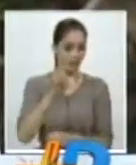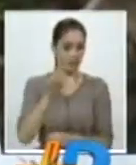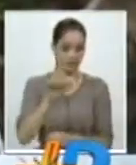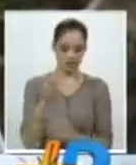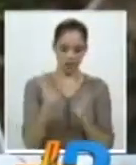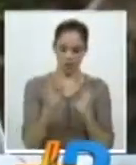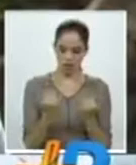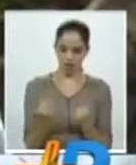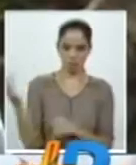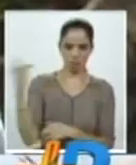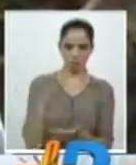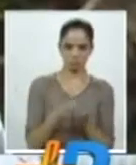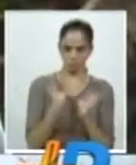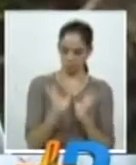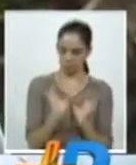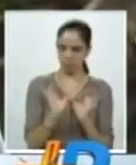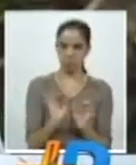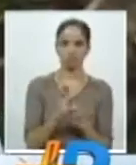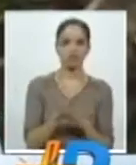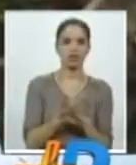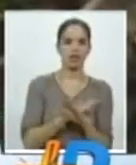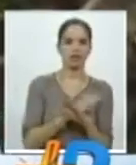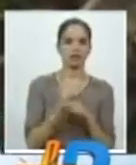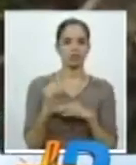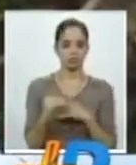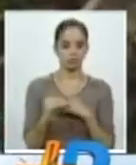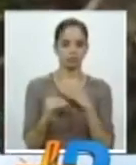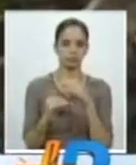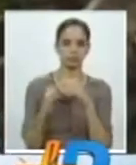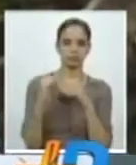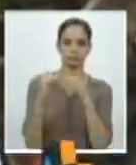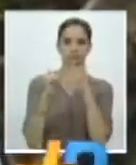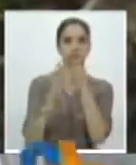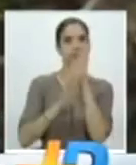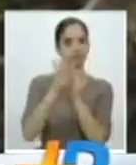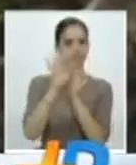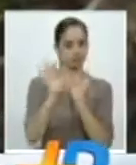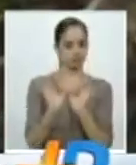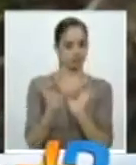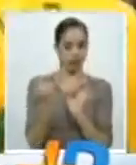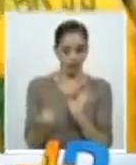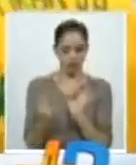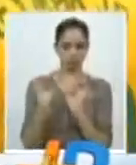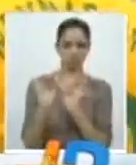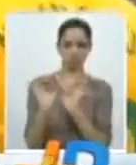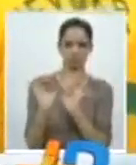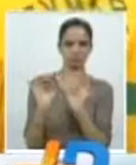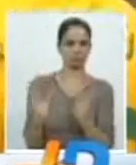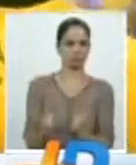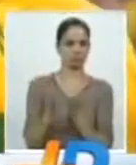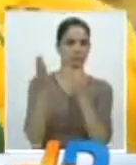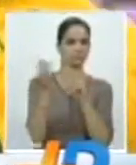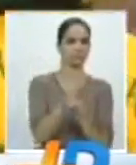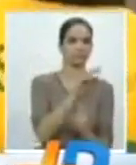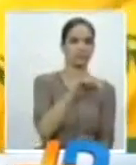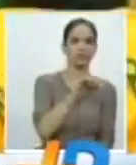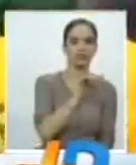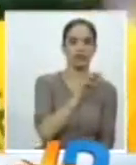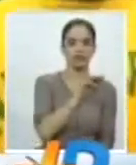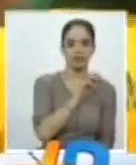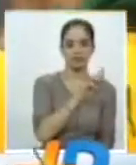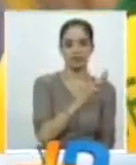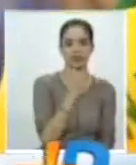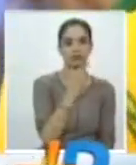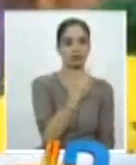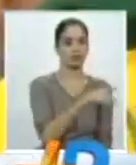Él venía de menos a más y afortunadamente llegó en su mejor momento en el Mundial. Neymar es para los brasileños la